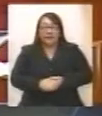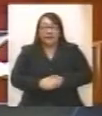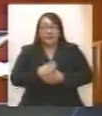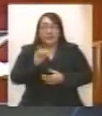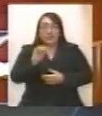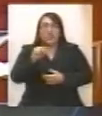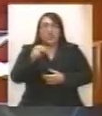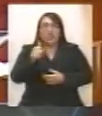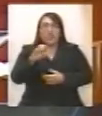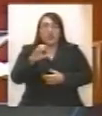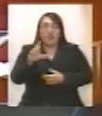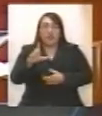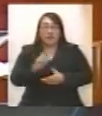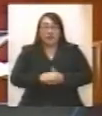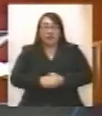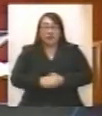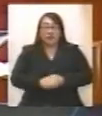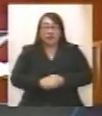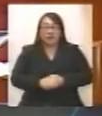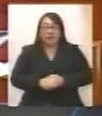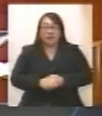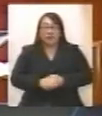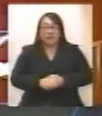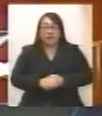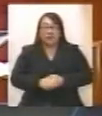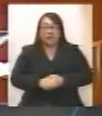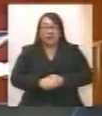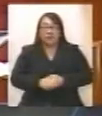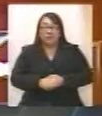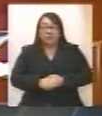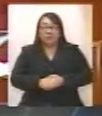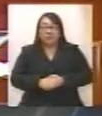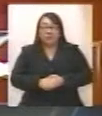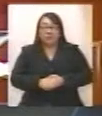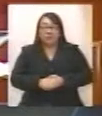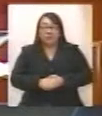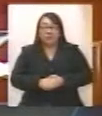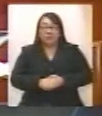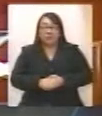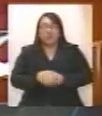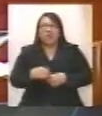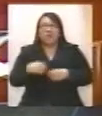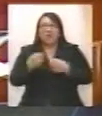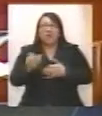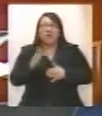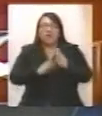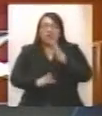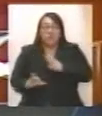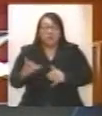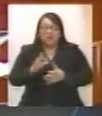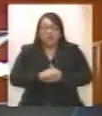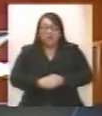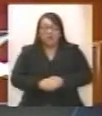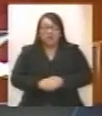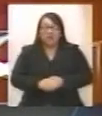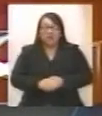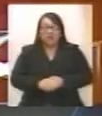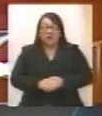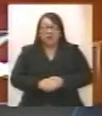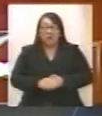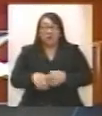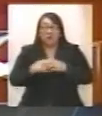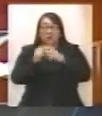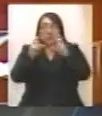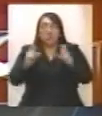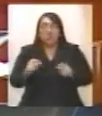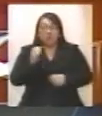INACAL, a través del cual se desarrollarán normas técnicas y se otorgarán financiamiento para la